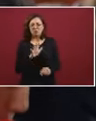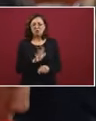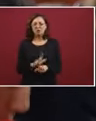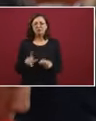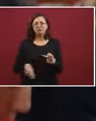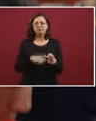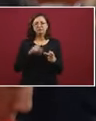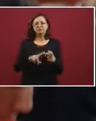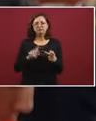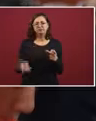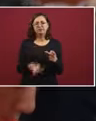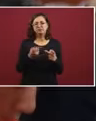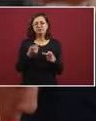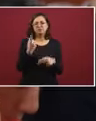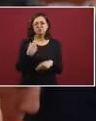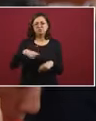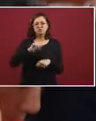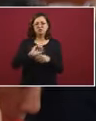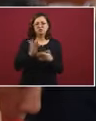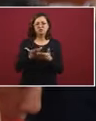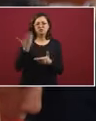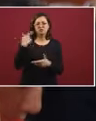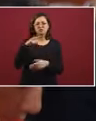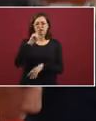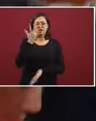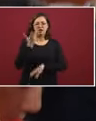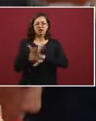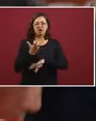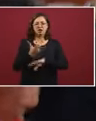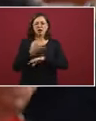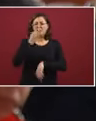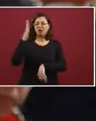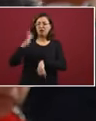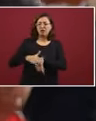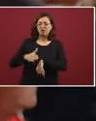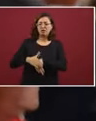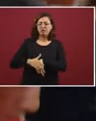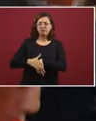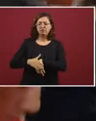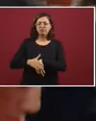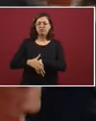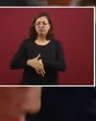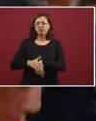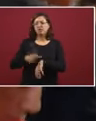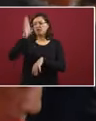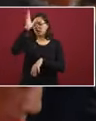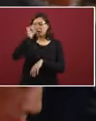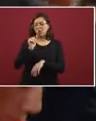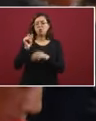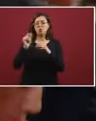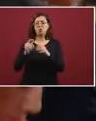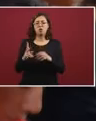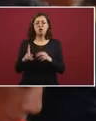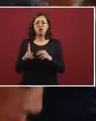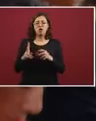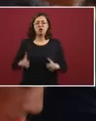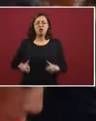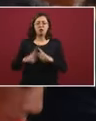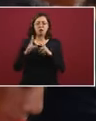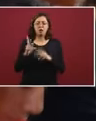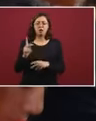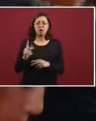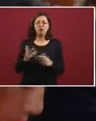es, la semana pasada Estados Unidos anunció el retiro oficial del Acuerdo de París en